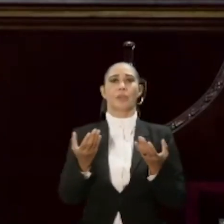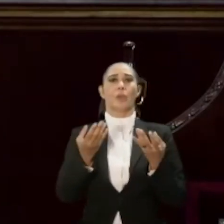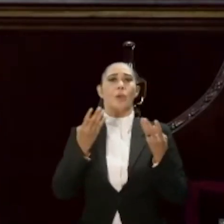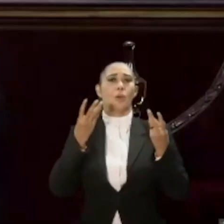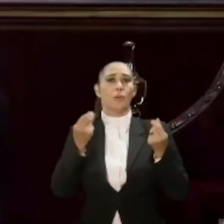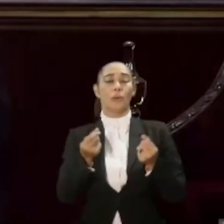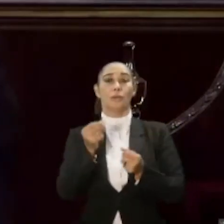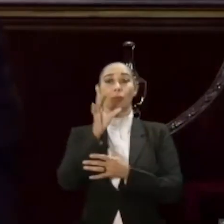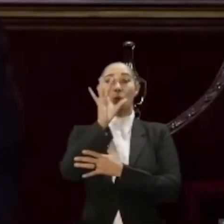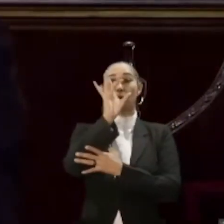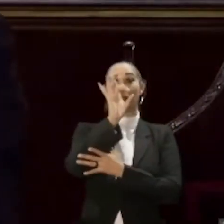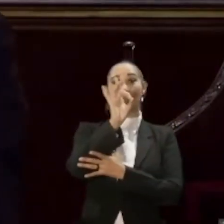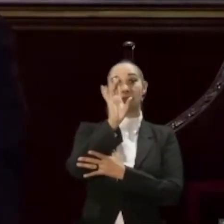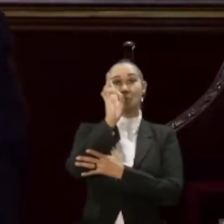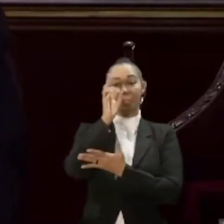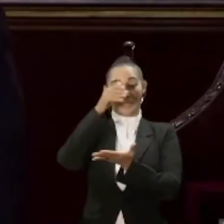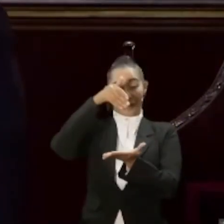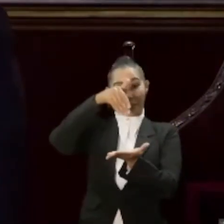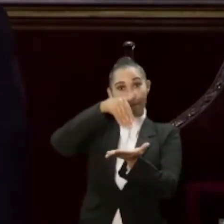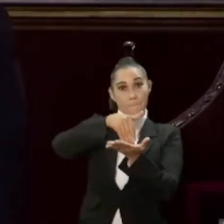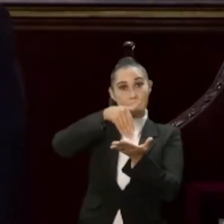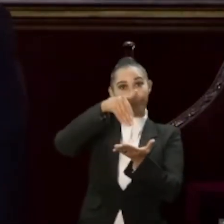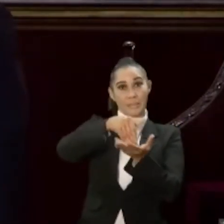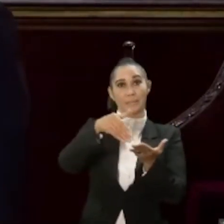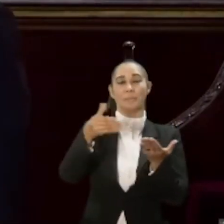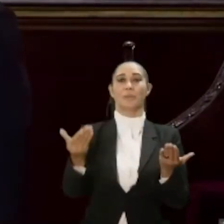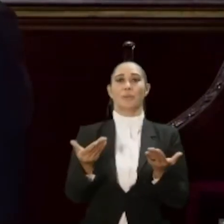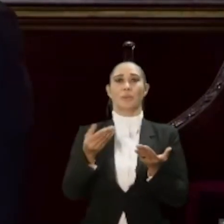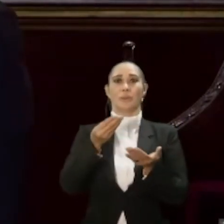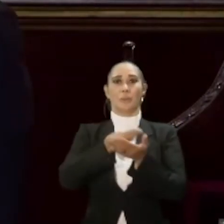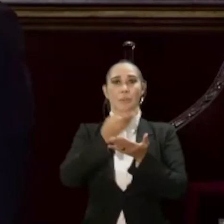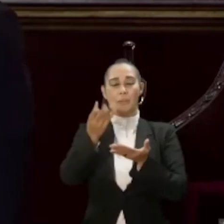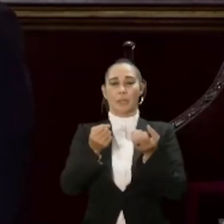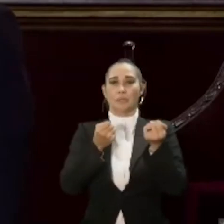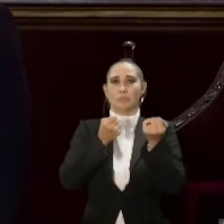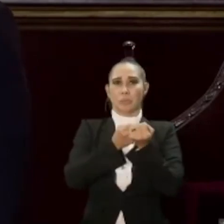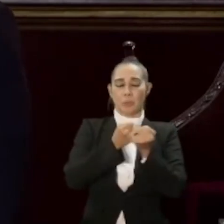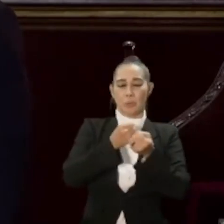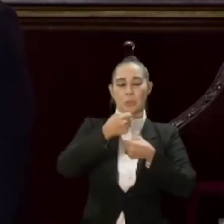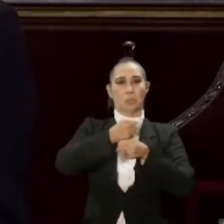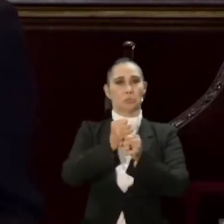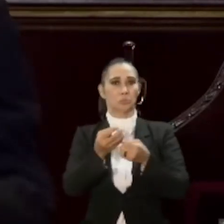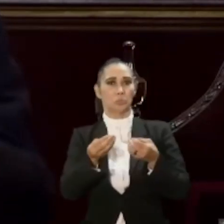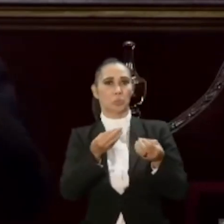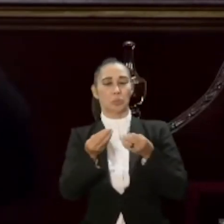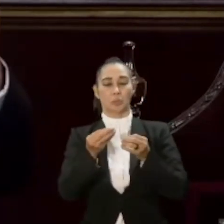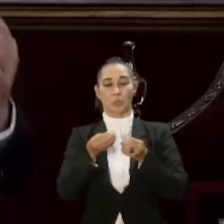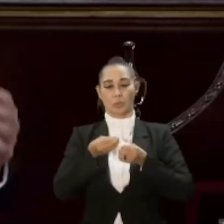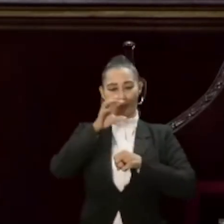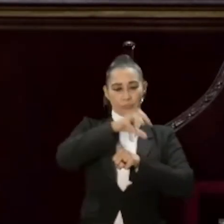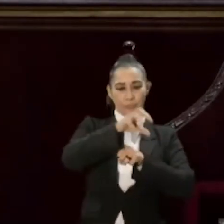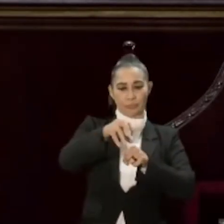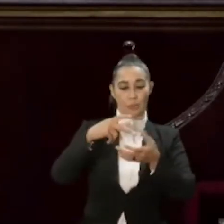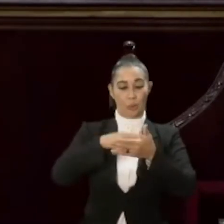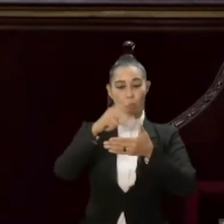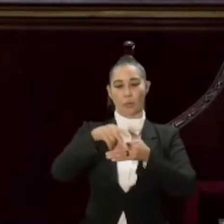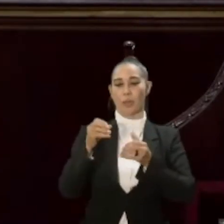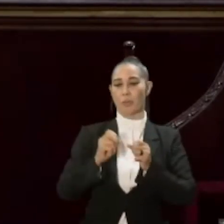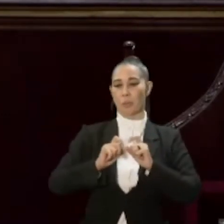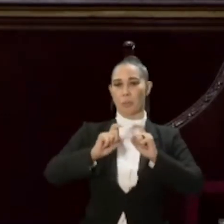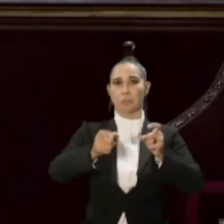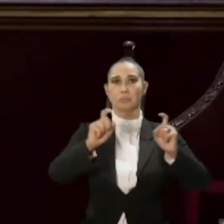de 87 mil millones de pesos para amortiguar el alza en productos de consumo masivo, expandir los programas